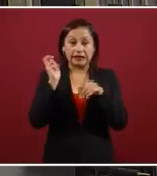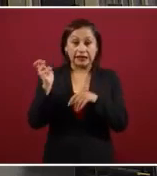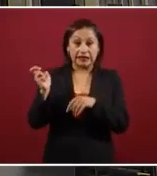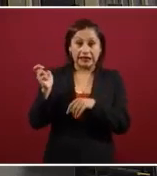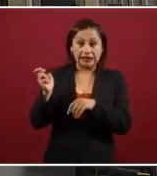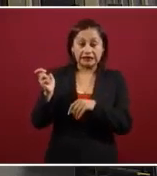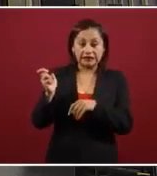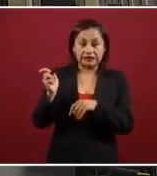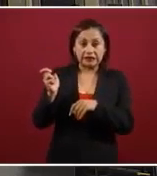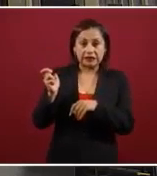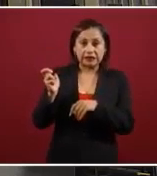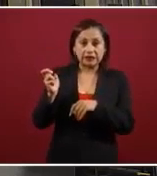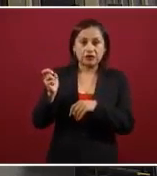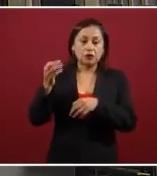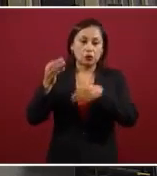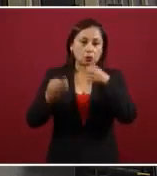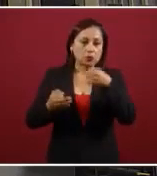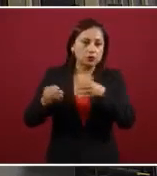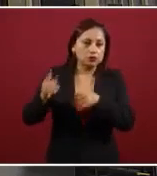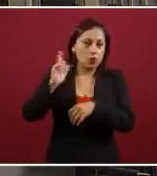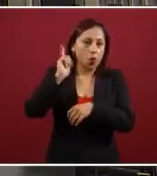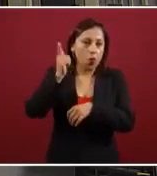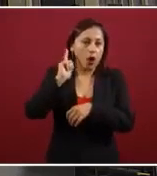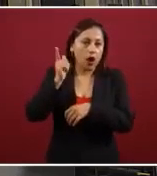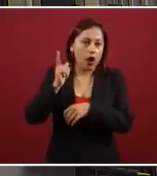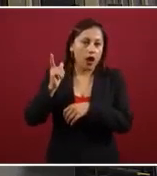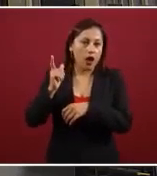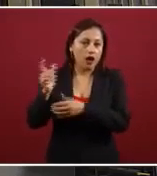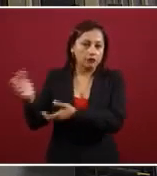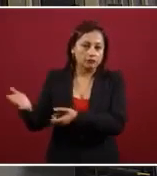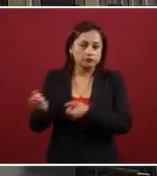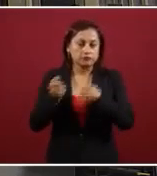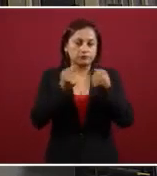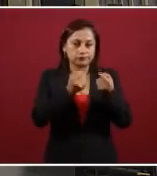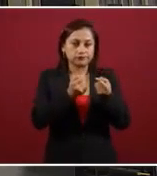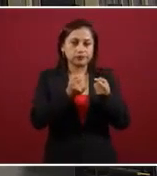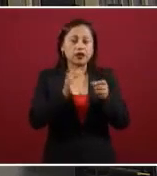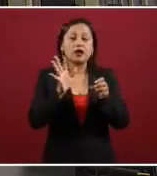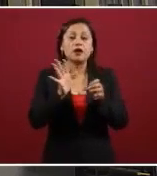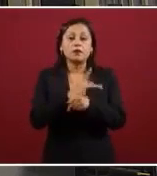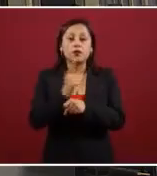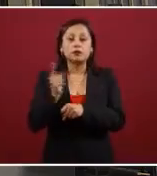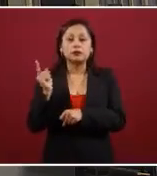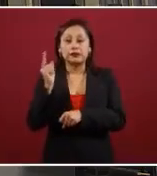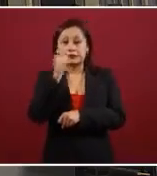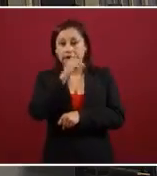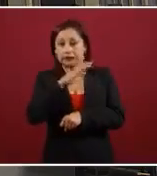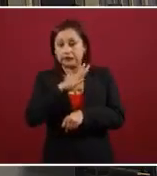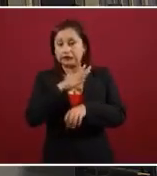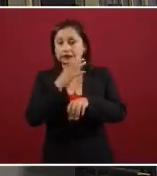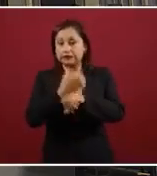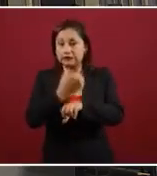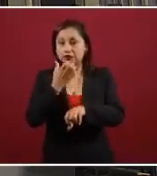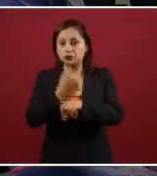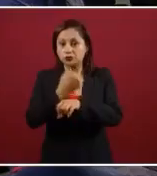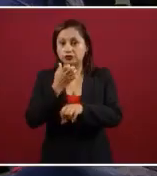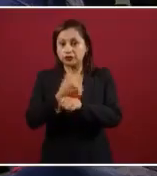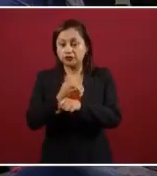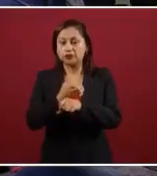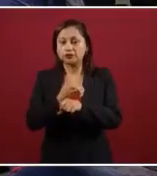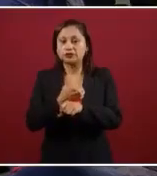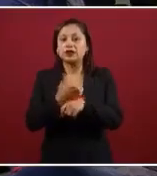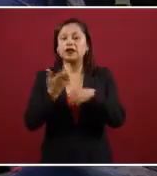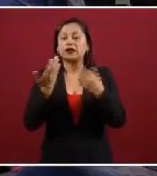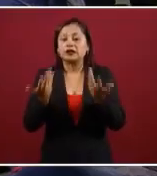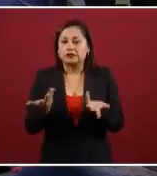porque pues, no pueden quedarse en Estados Unidos esos bienes para nada, hay que hacerlos para México,